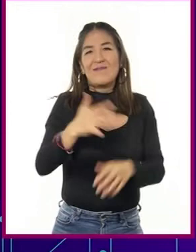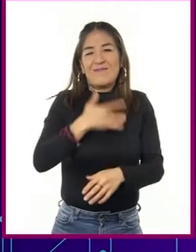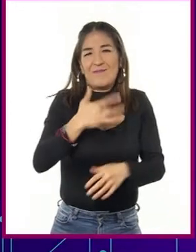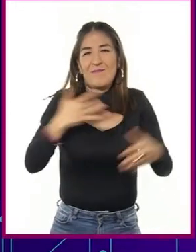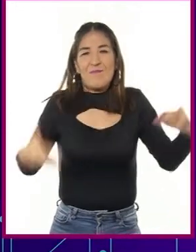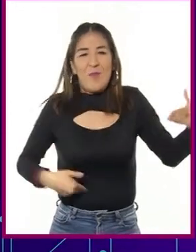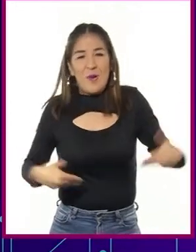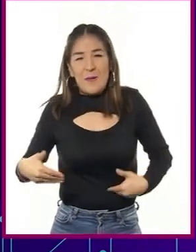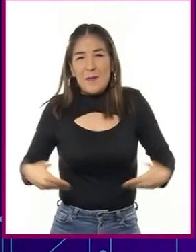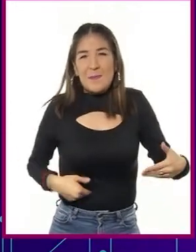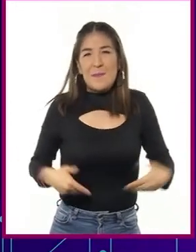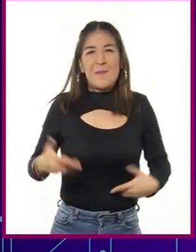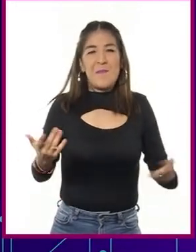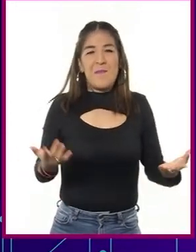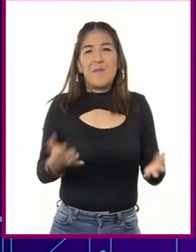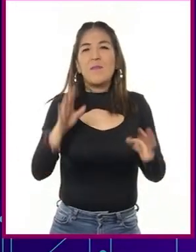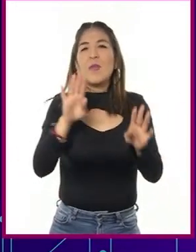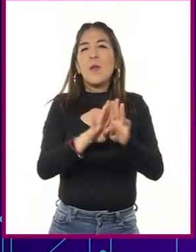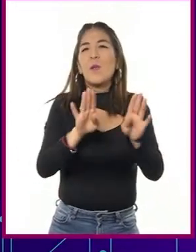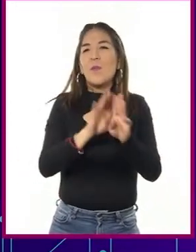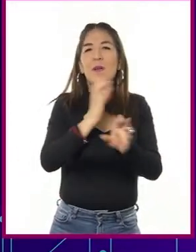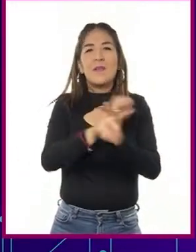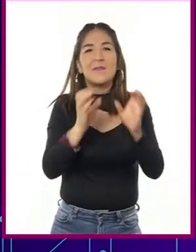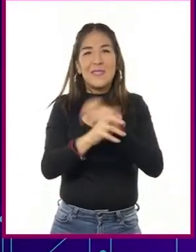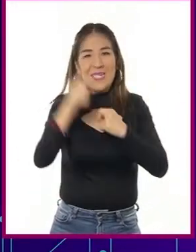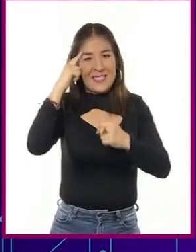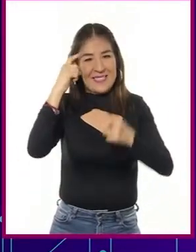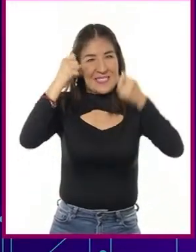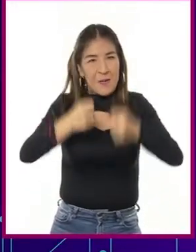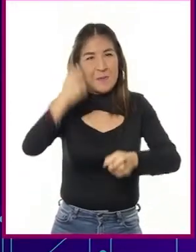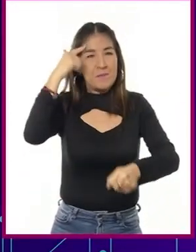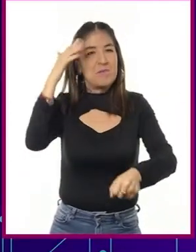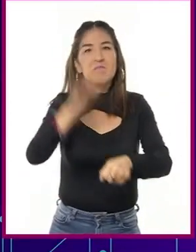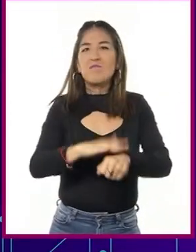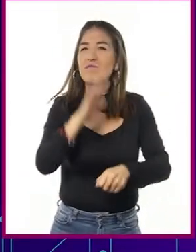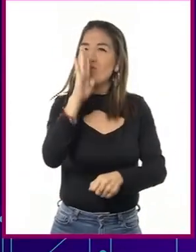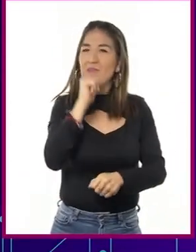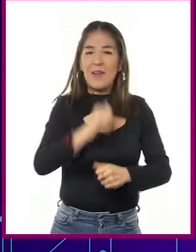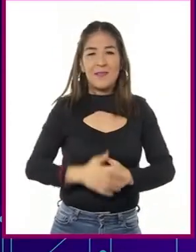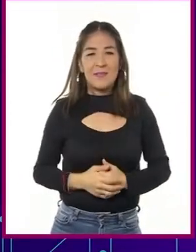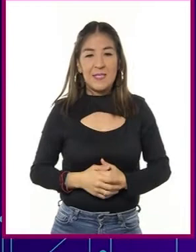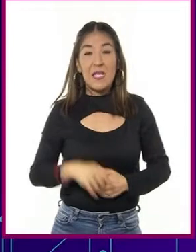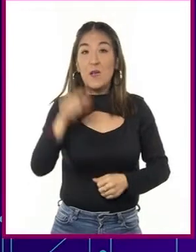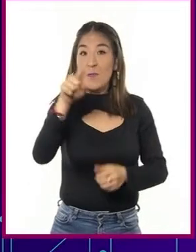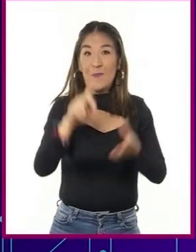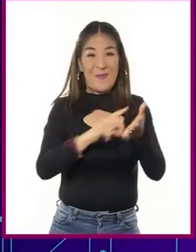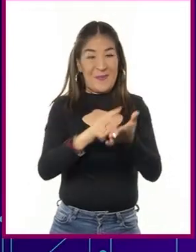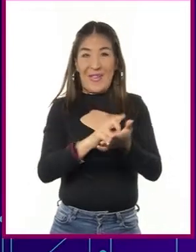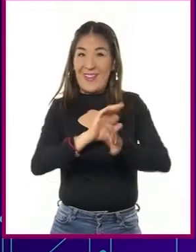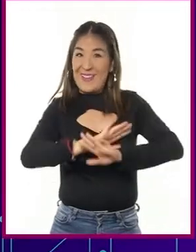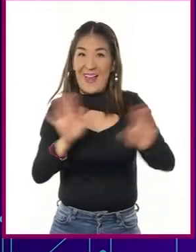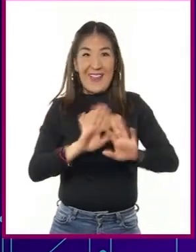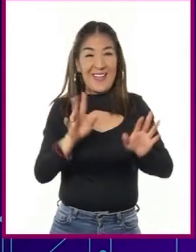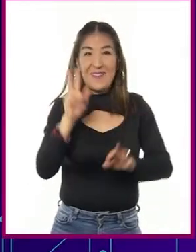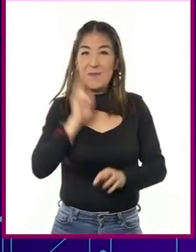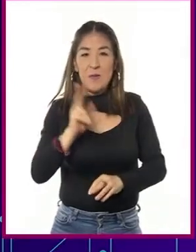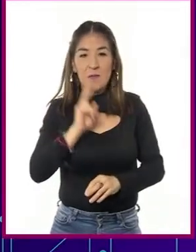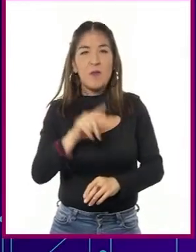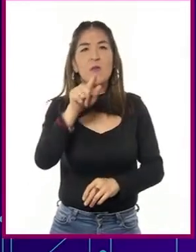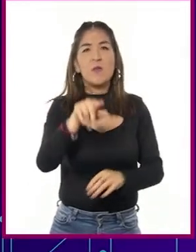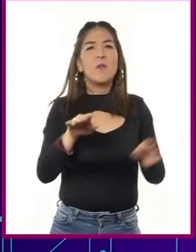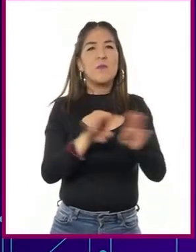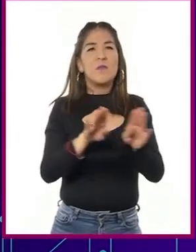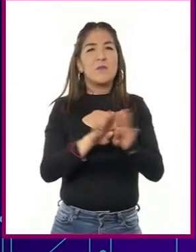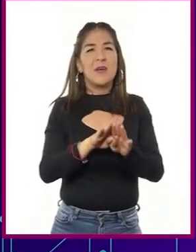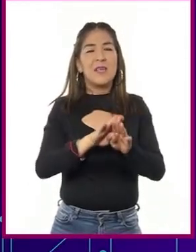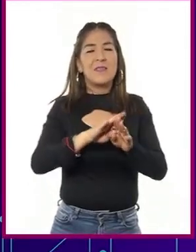cosas te parecen superficiales, no me puedo concentrar. No usas drogas por un largo tiempo. Vuelves a conducir y nada parece